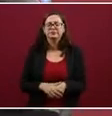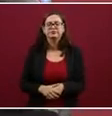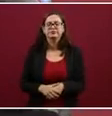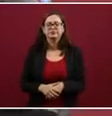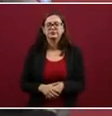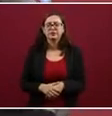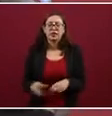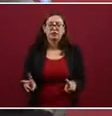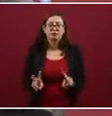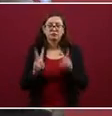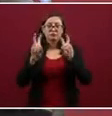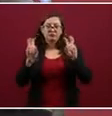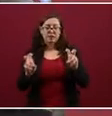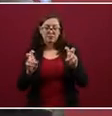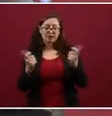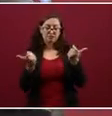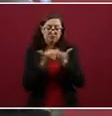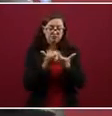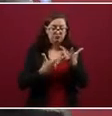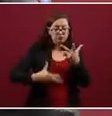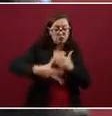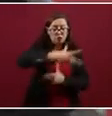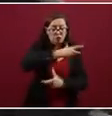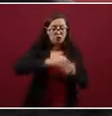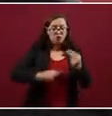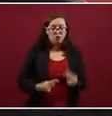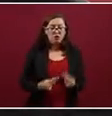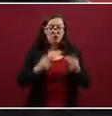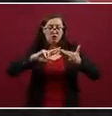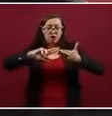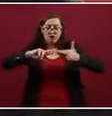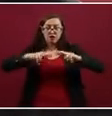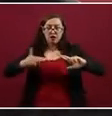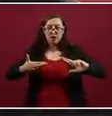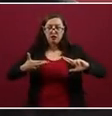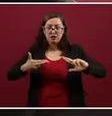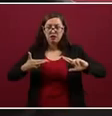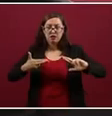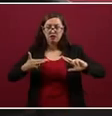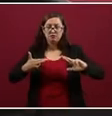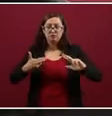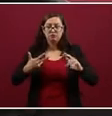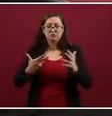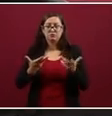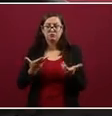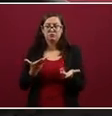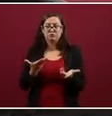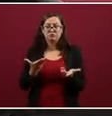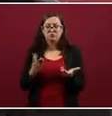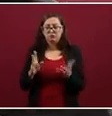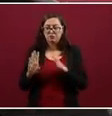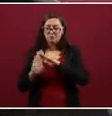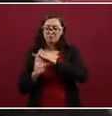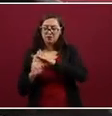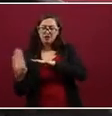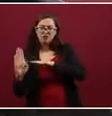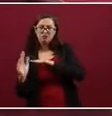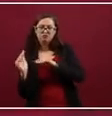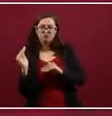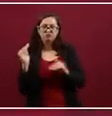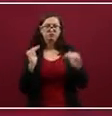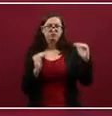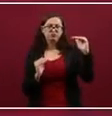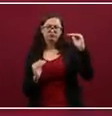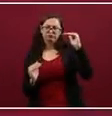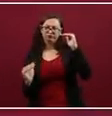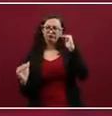y económica se subordinó a la diferencia sobre el tema migratorio. Eso